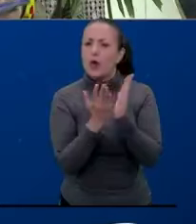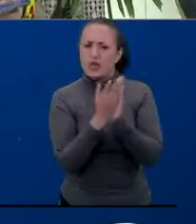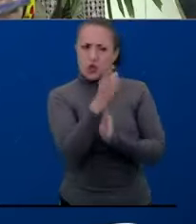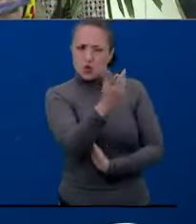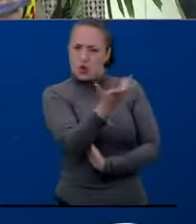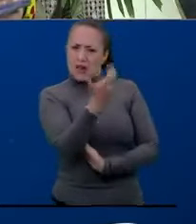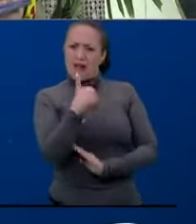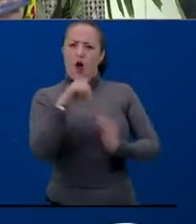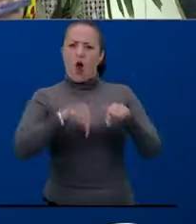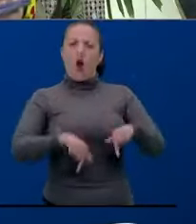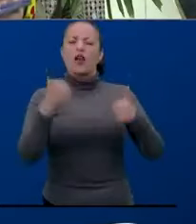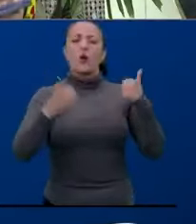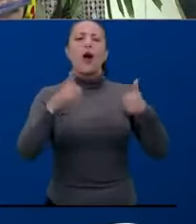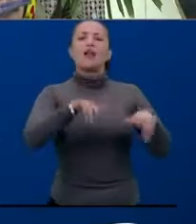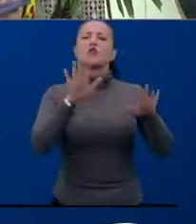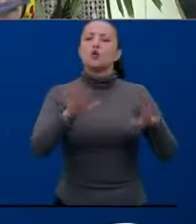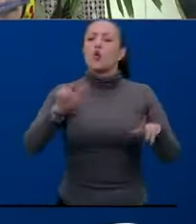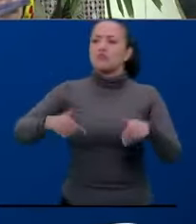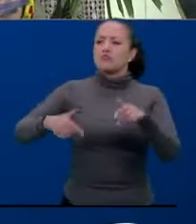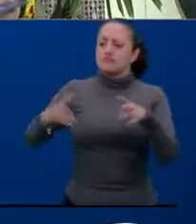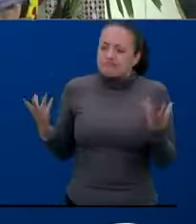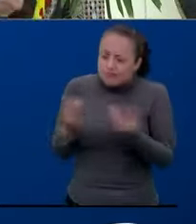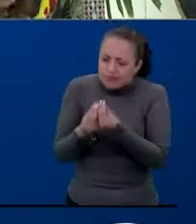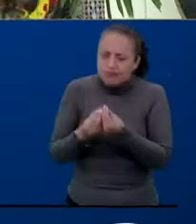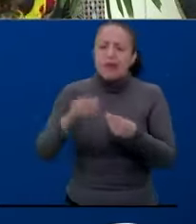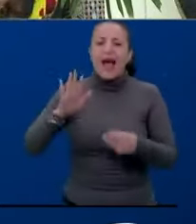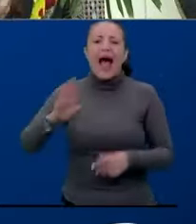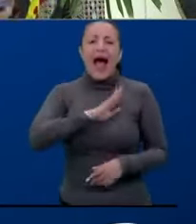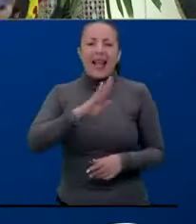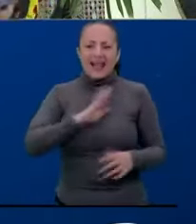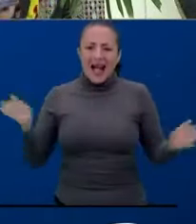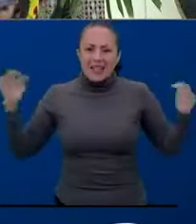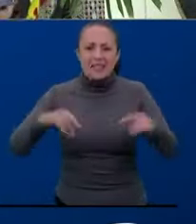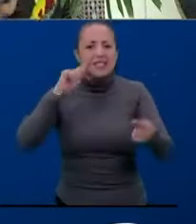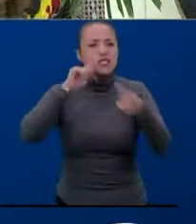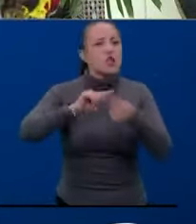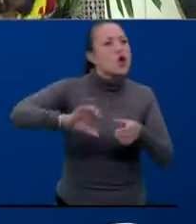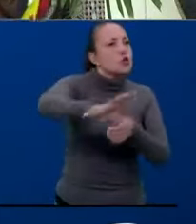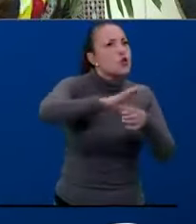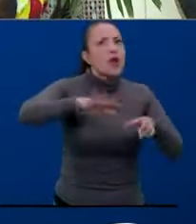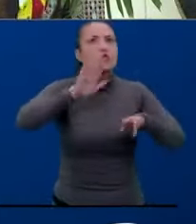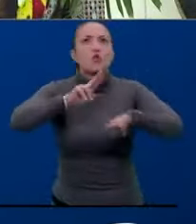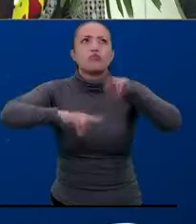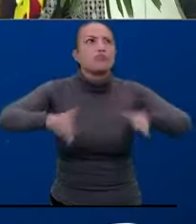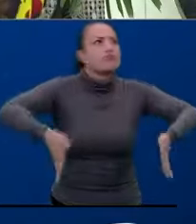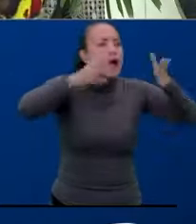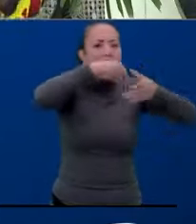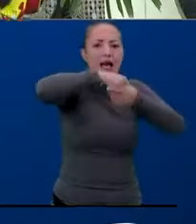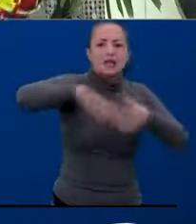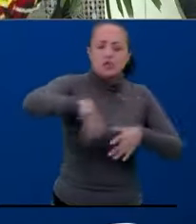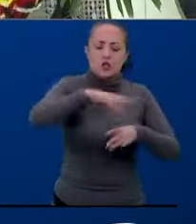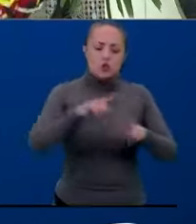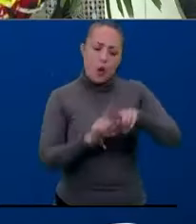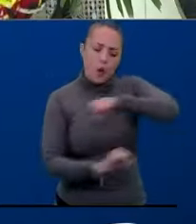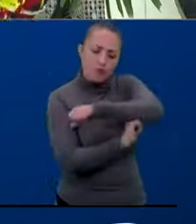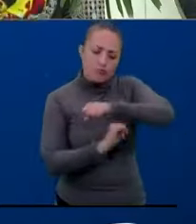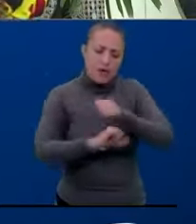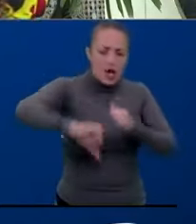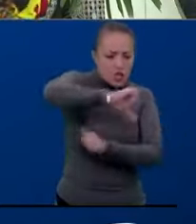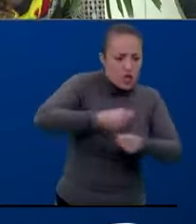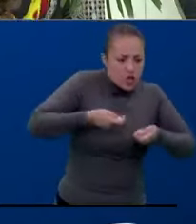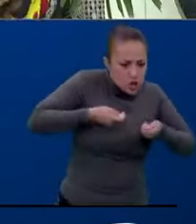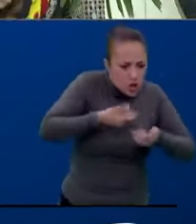una reunión entre alcaldes a propósito de urbanismo sostenible, pero se viene una semana que es crucial, María Camila, para las